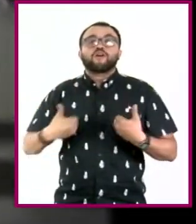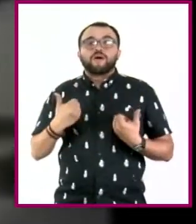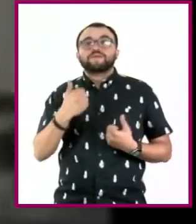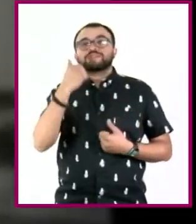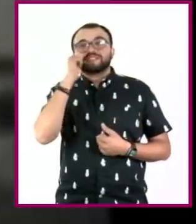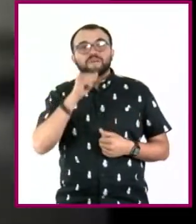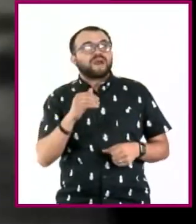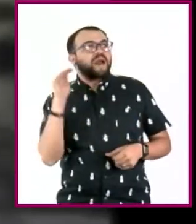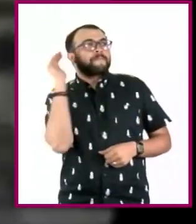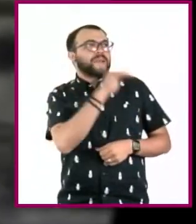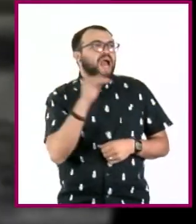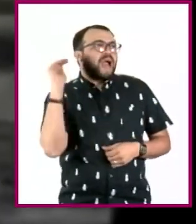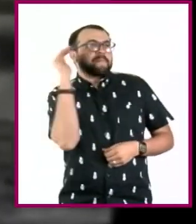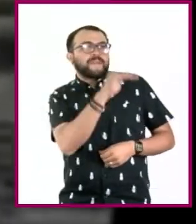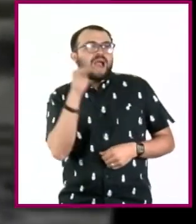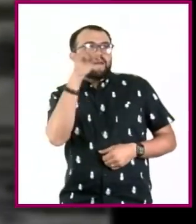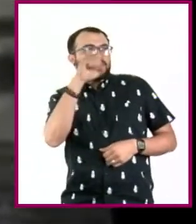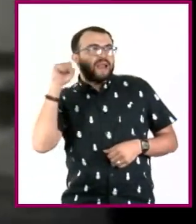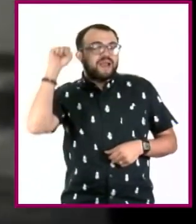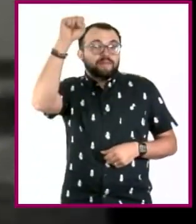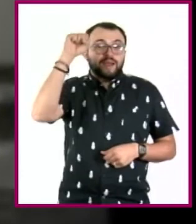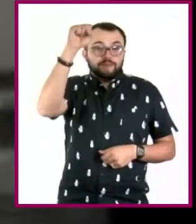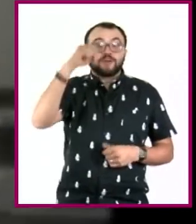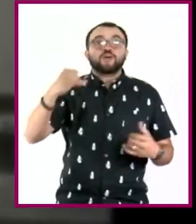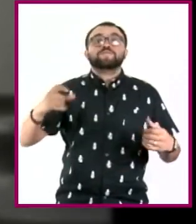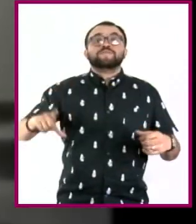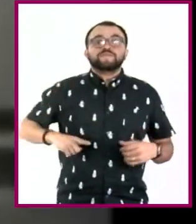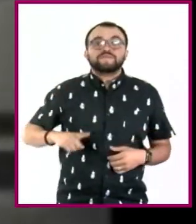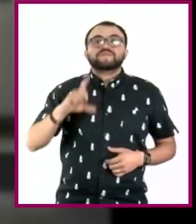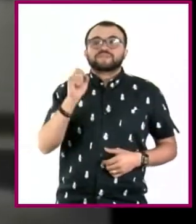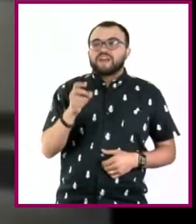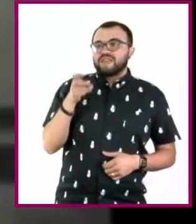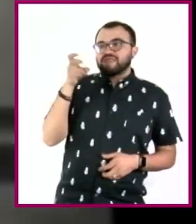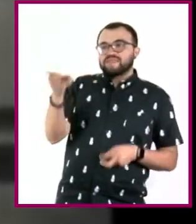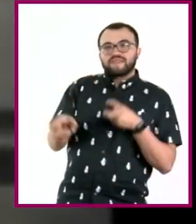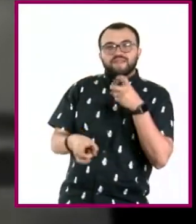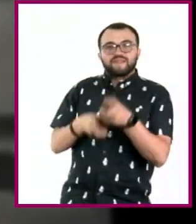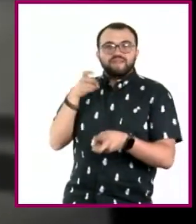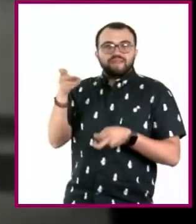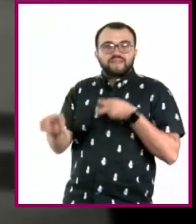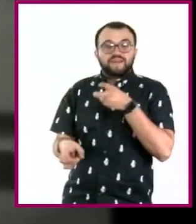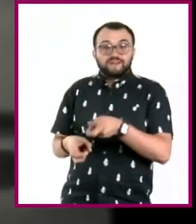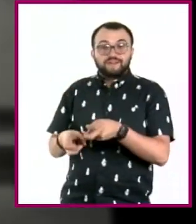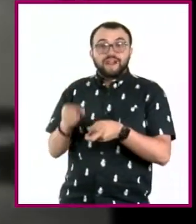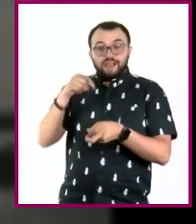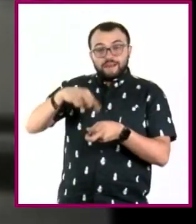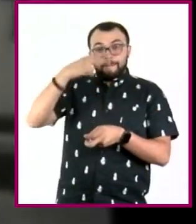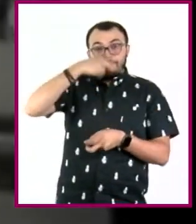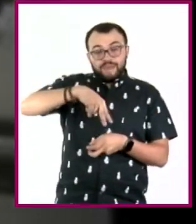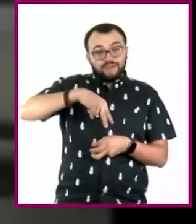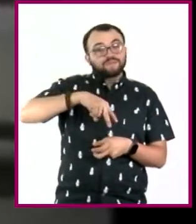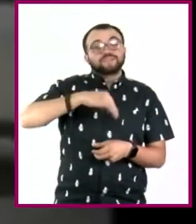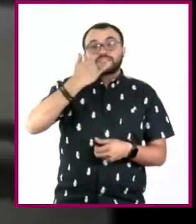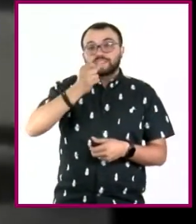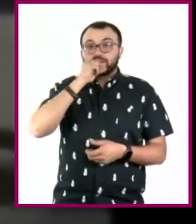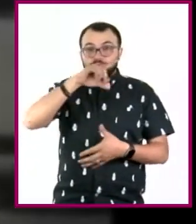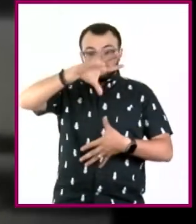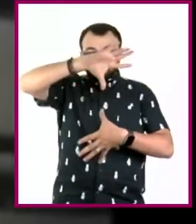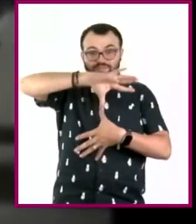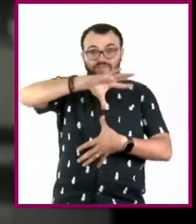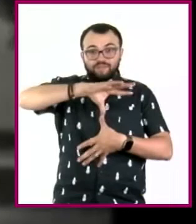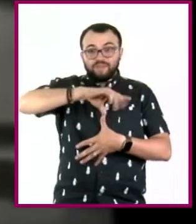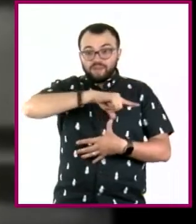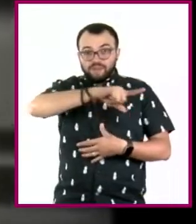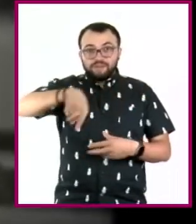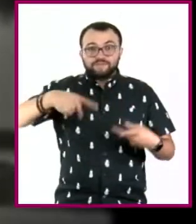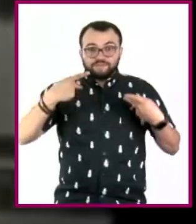la respuesta dada por los gobiernos fue la estigmatización. Además, en México y en general en América Latina, los jóvenes obreros